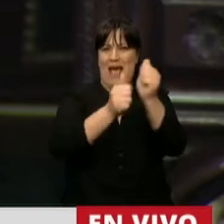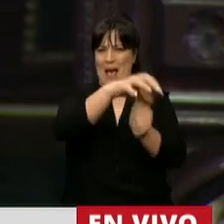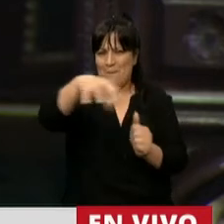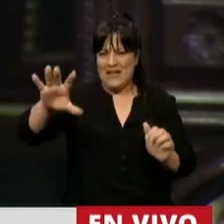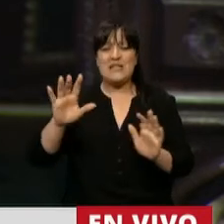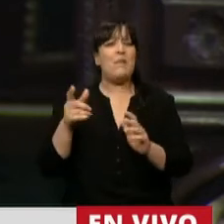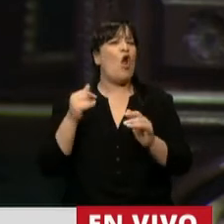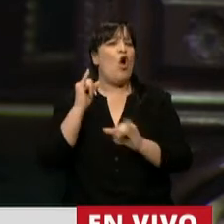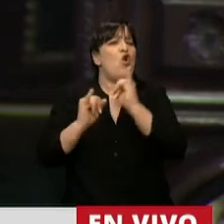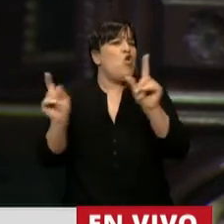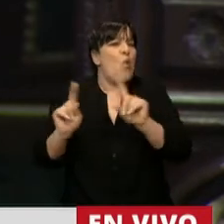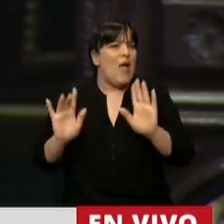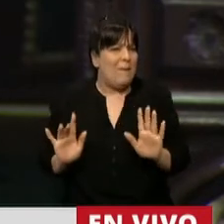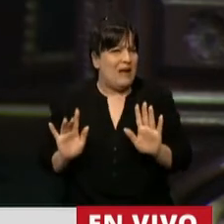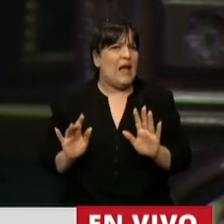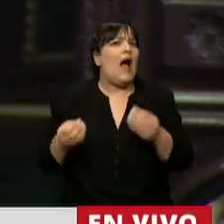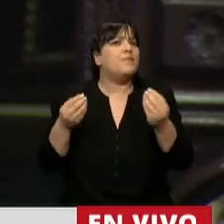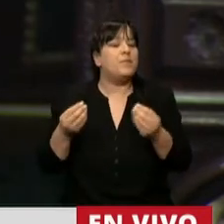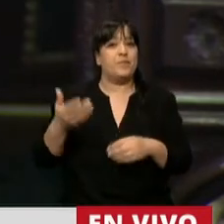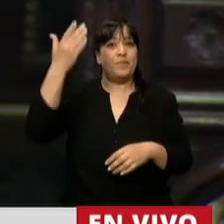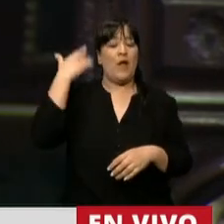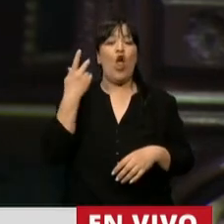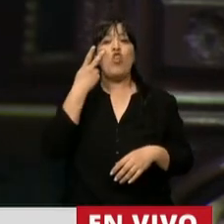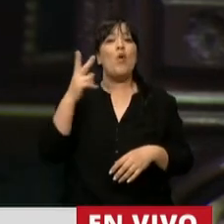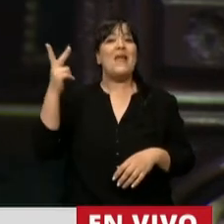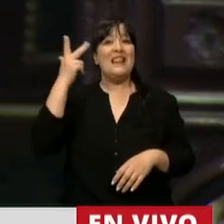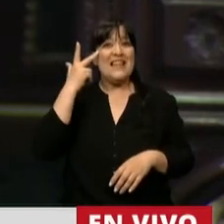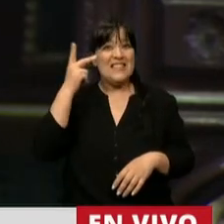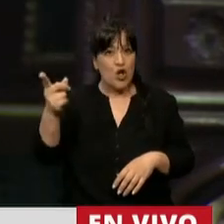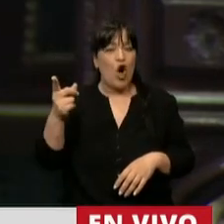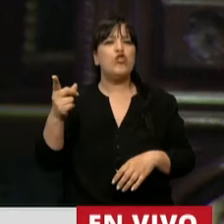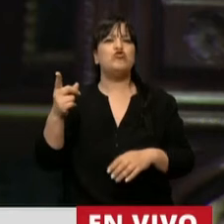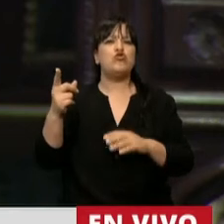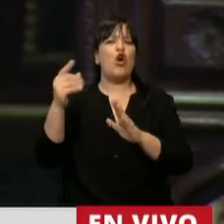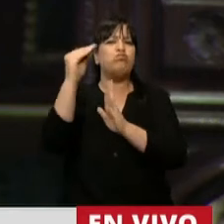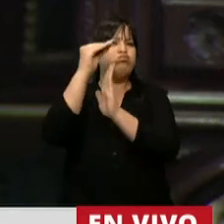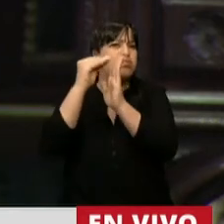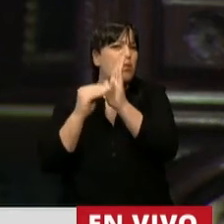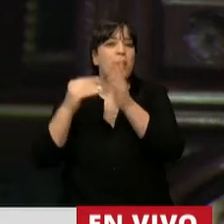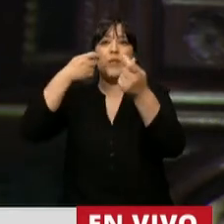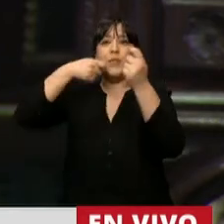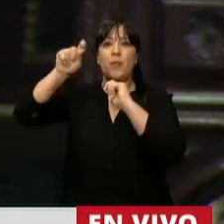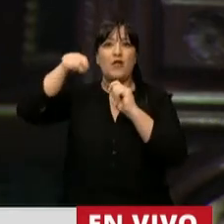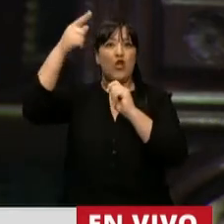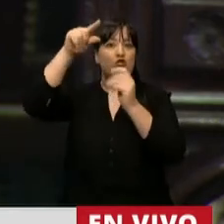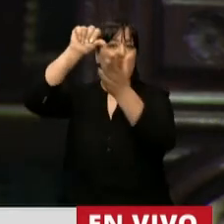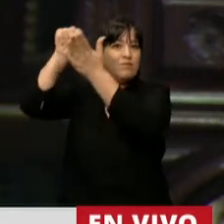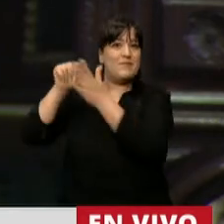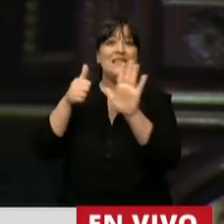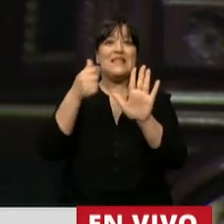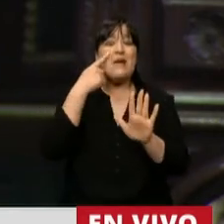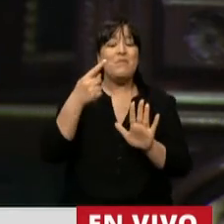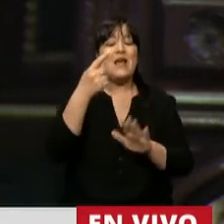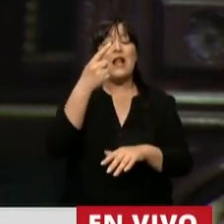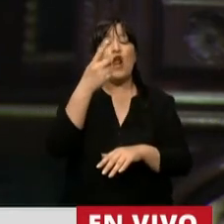explicar cuando en el 2018 se registraron en exportaciones por 6.200